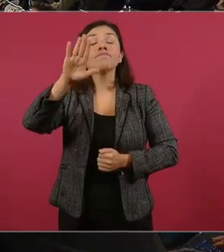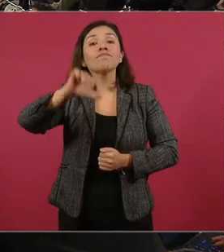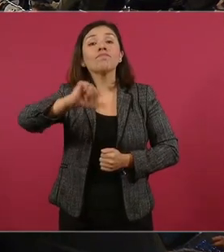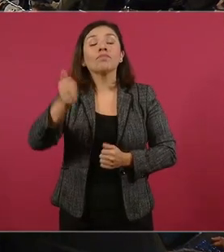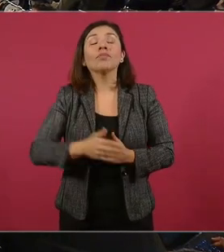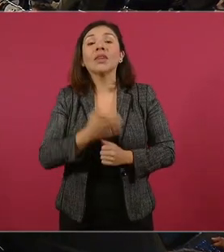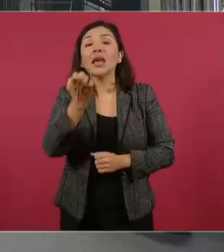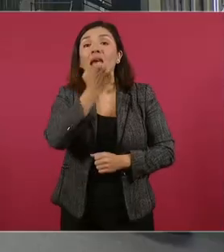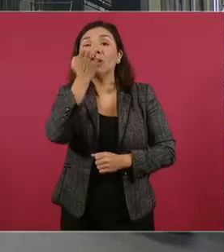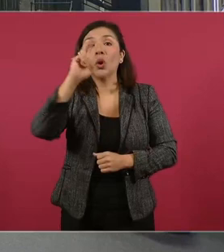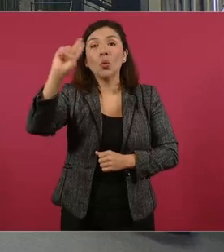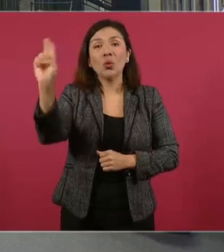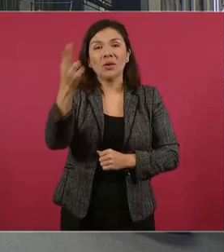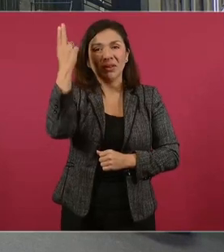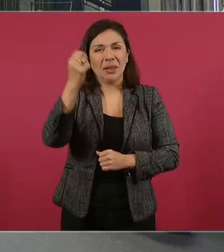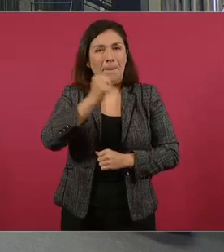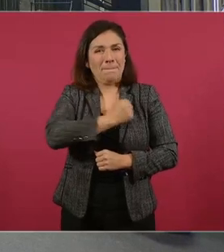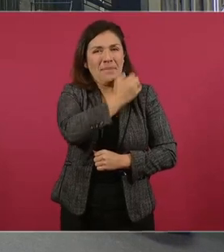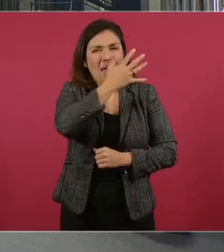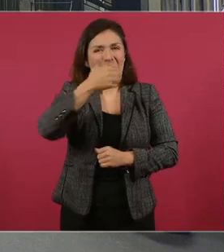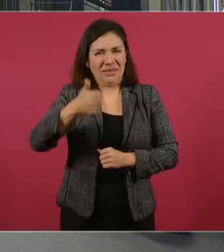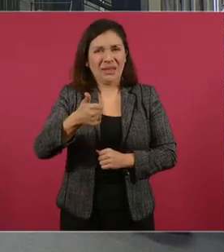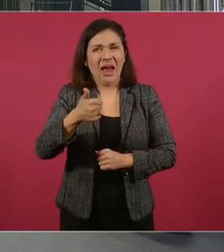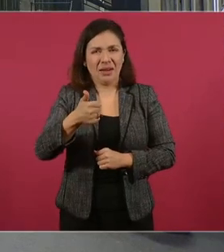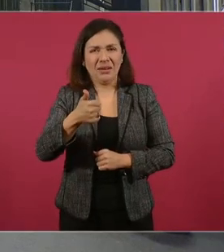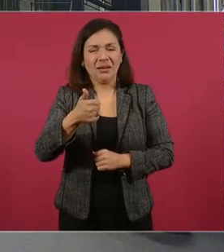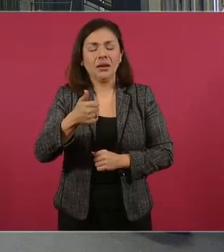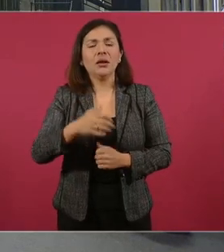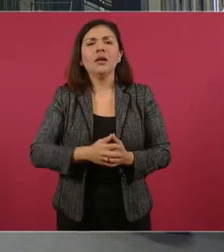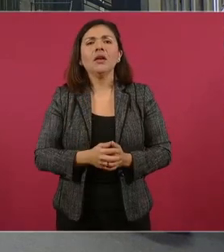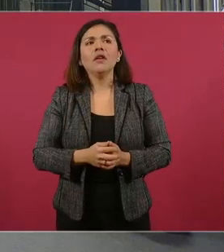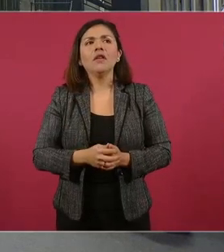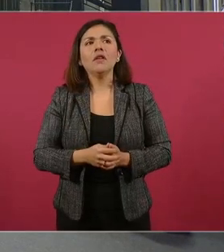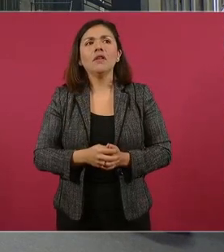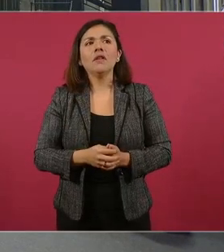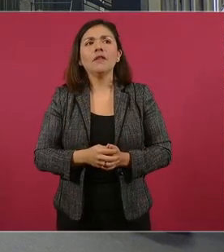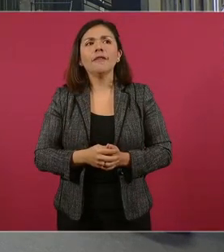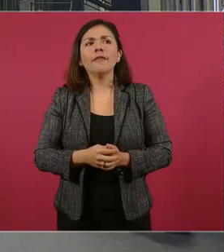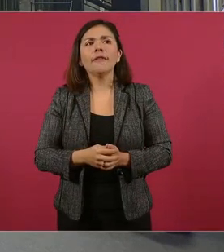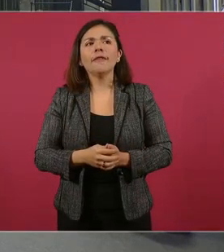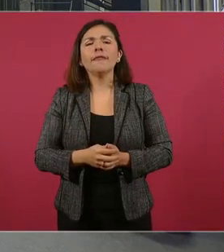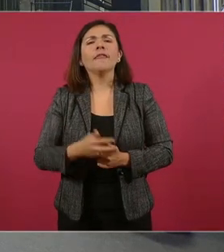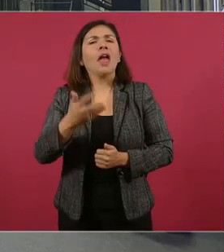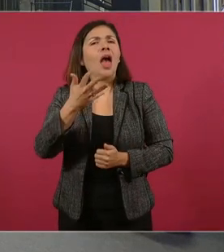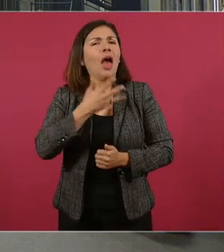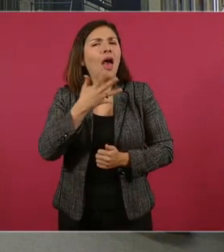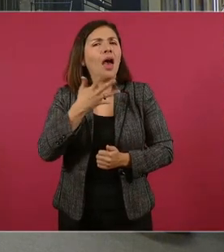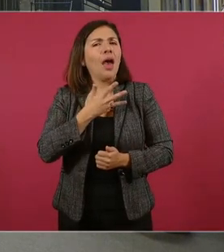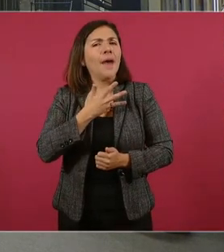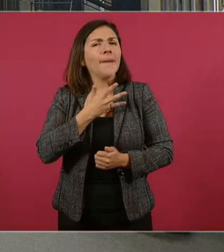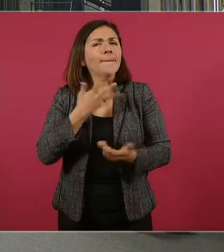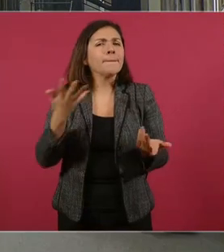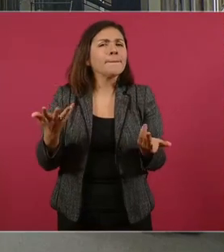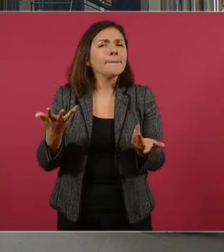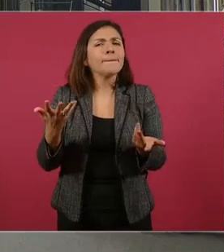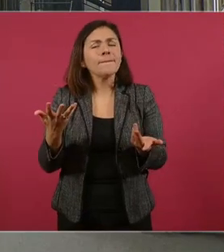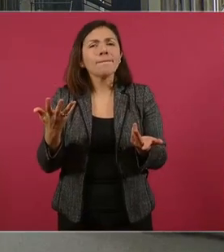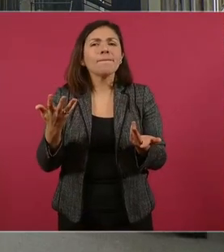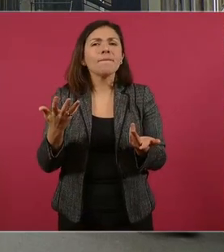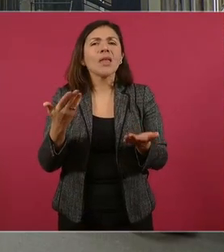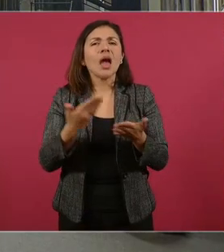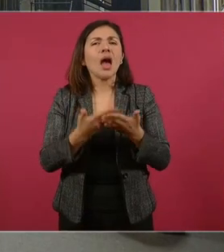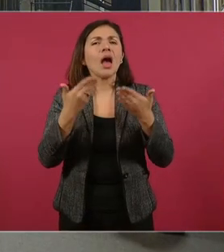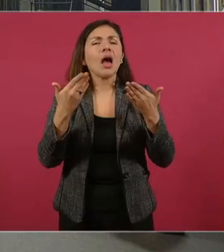las universidades del bienestar, bueno, se ha presentado cierta